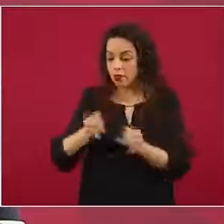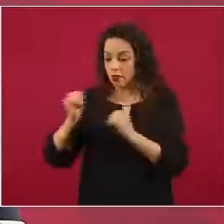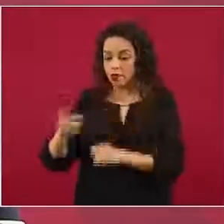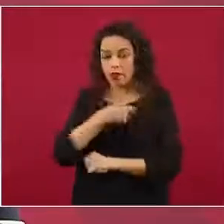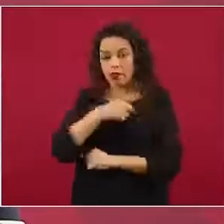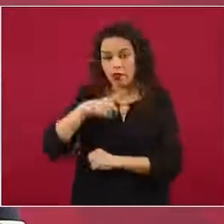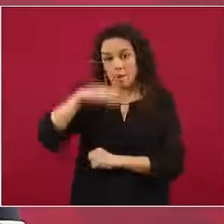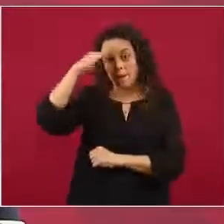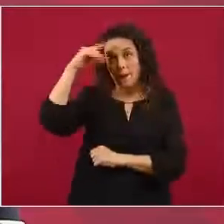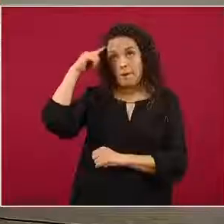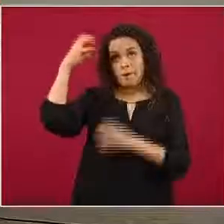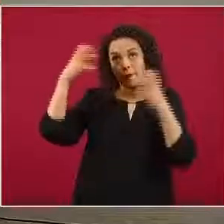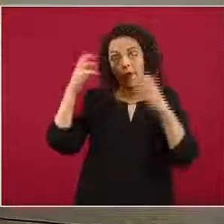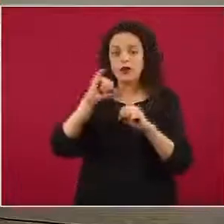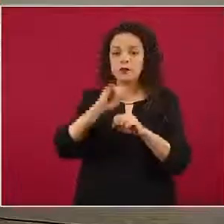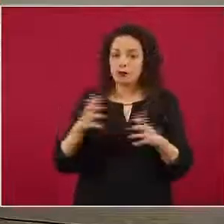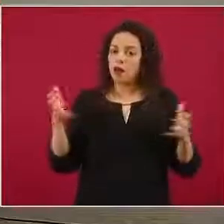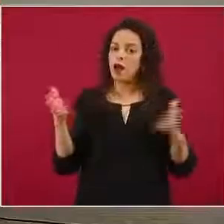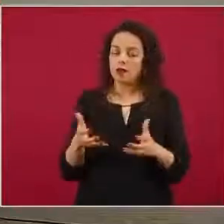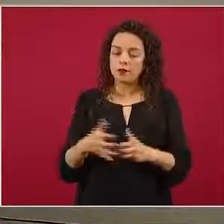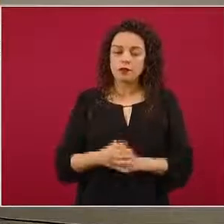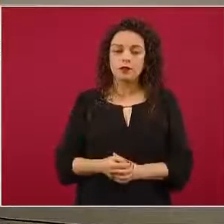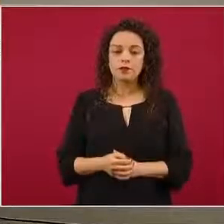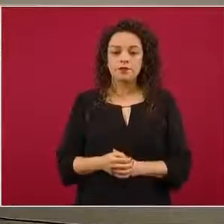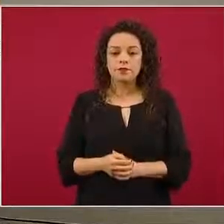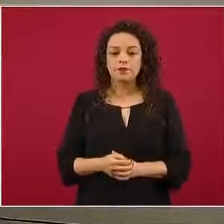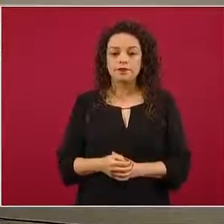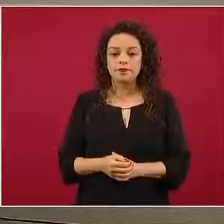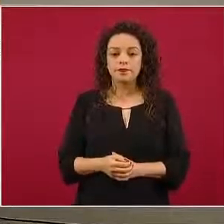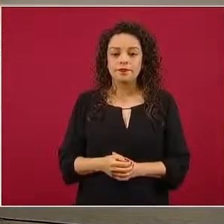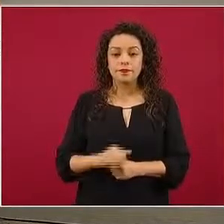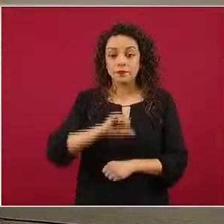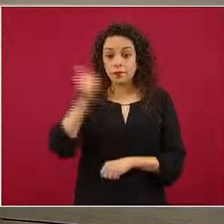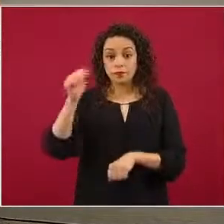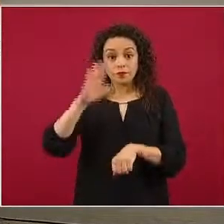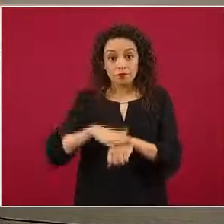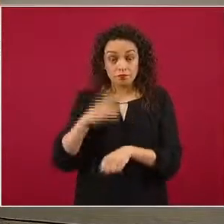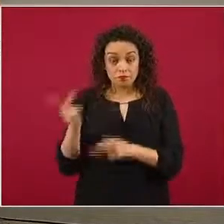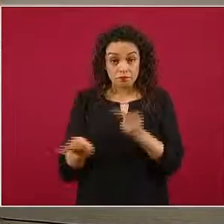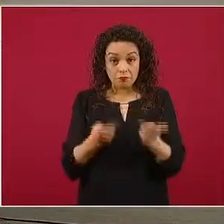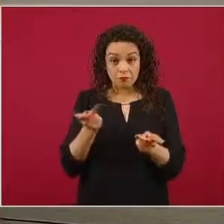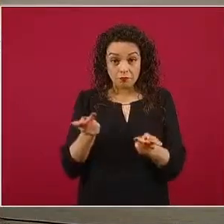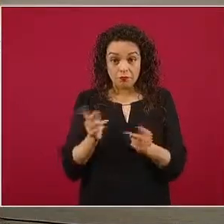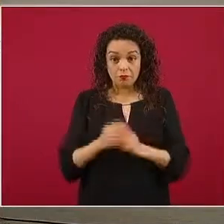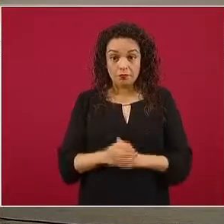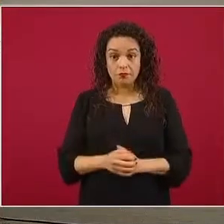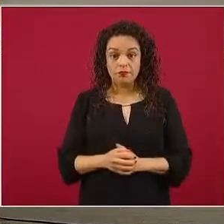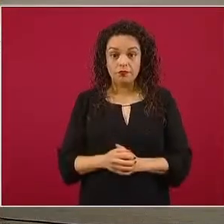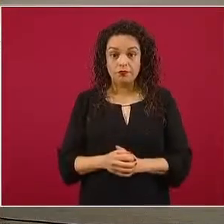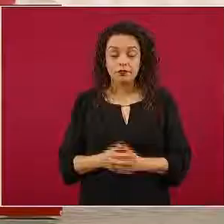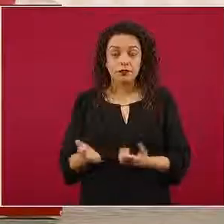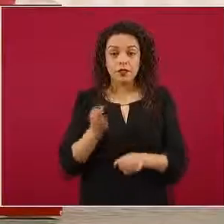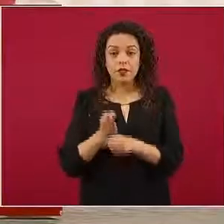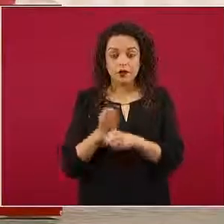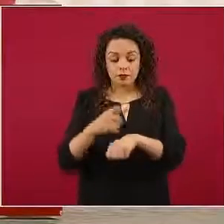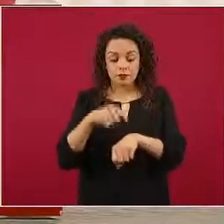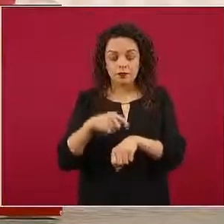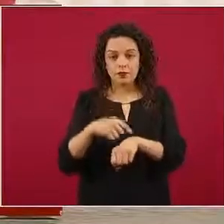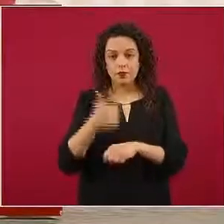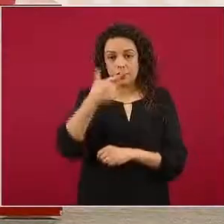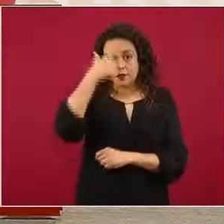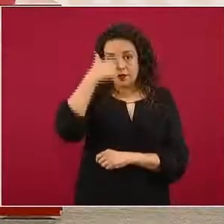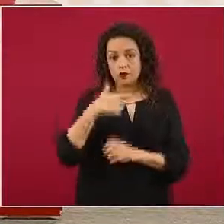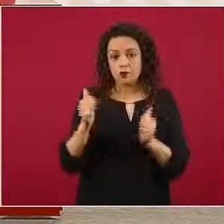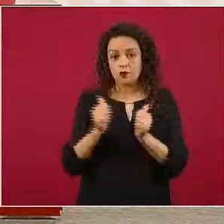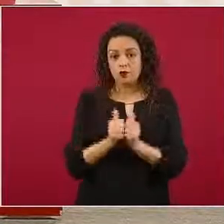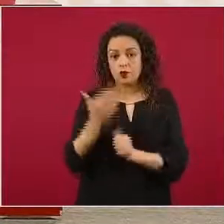posible. Bien, no sé si hubiera alguna otra pregunta. Bien, entonces son las 7 de la noche